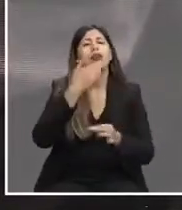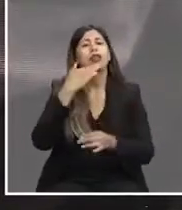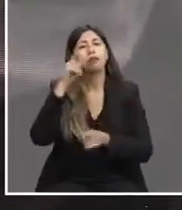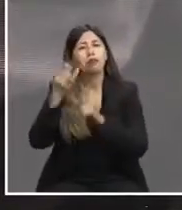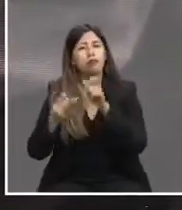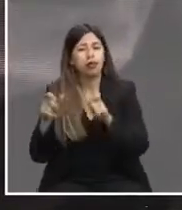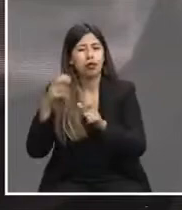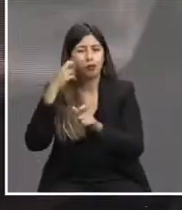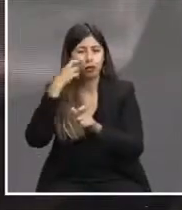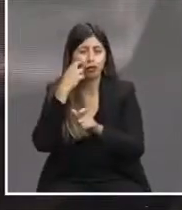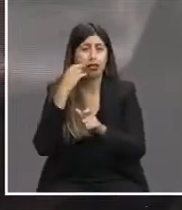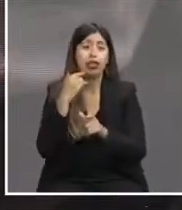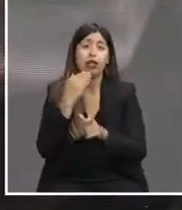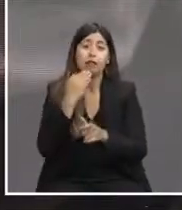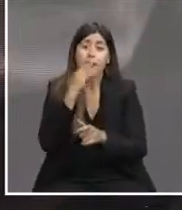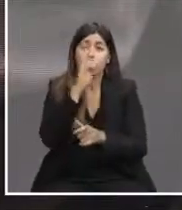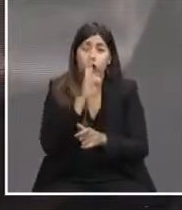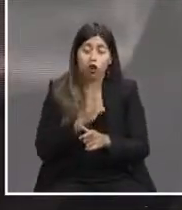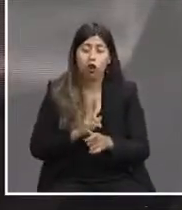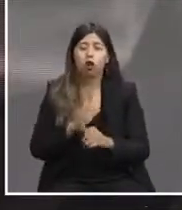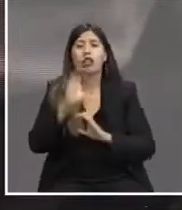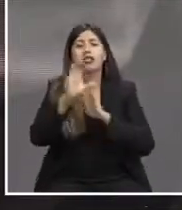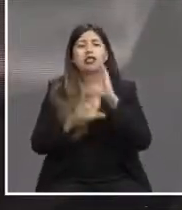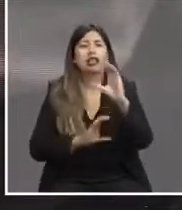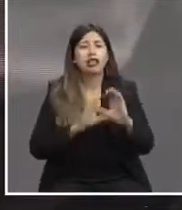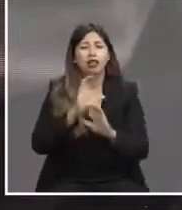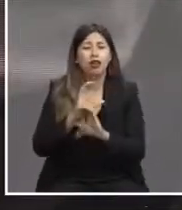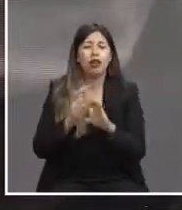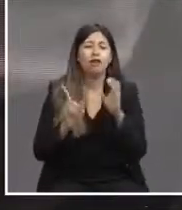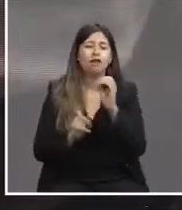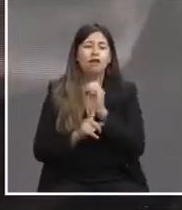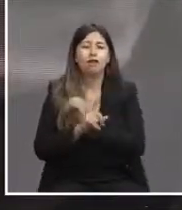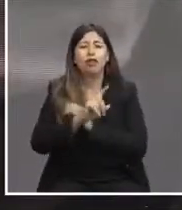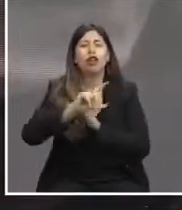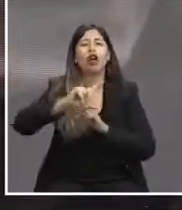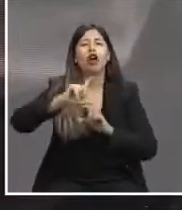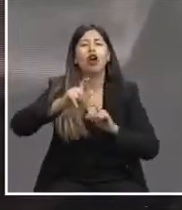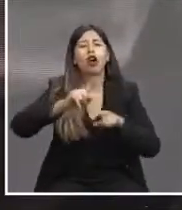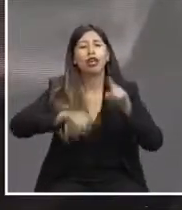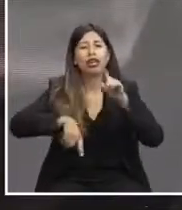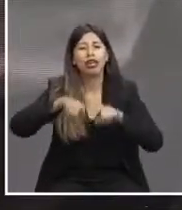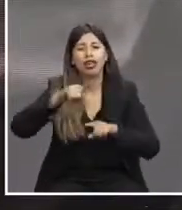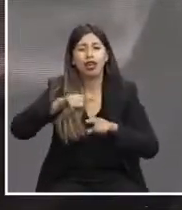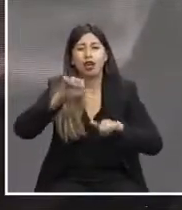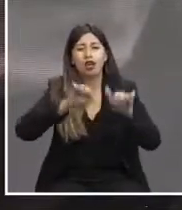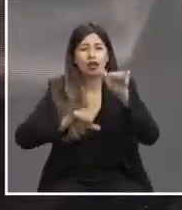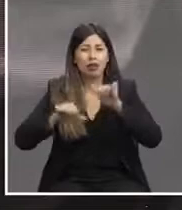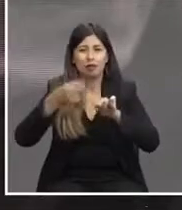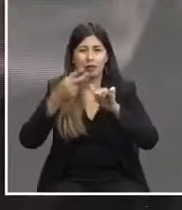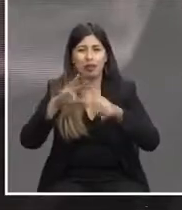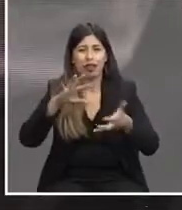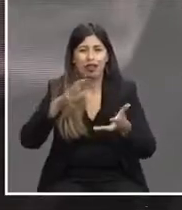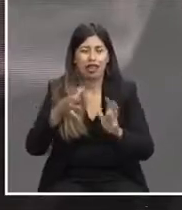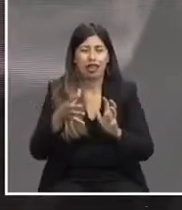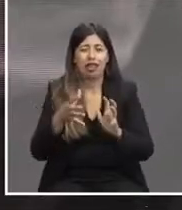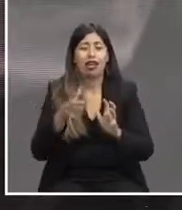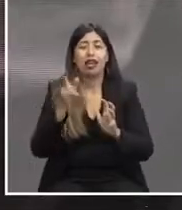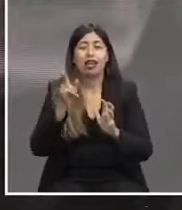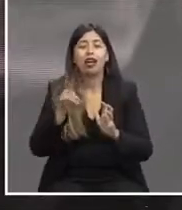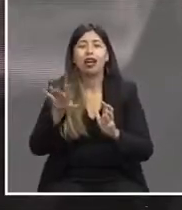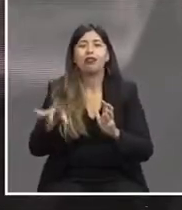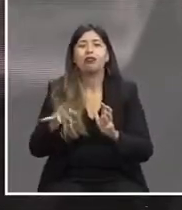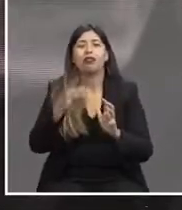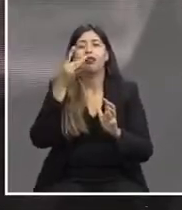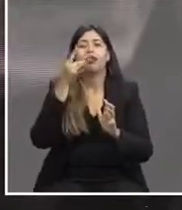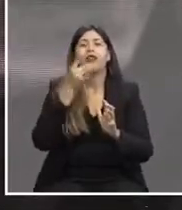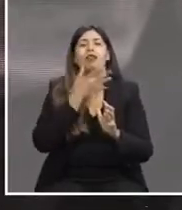las capas de hielo en los ciclos biogeoquímicos de la Tierra. Es mejor conocida por sus descubrimientos de los